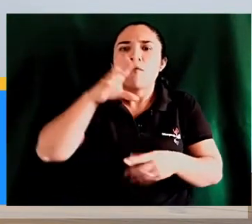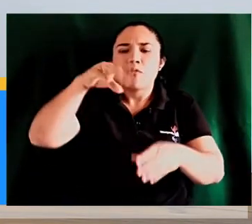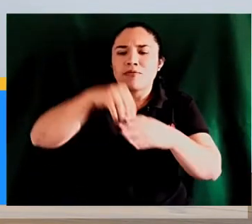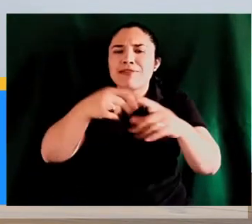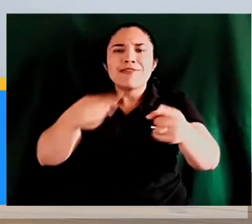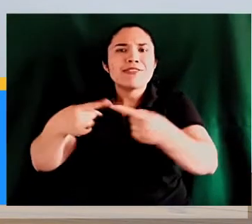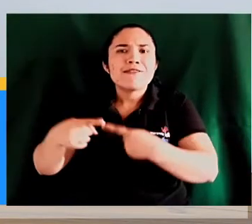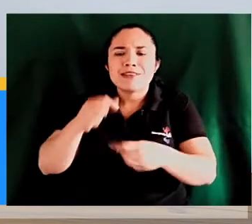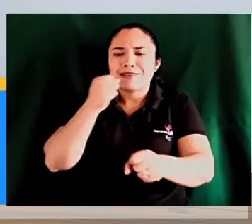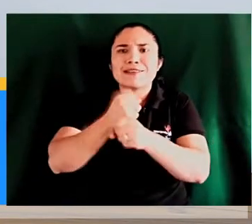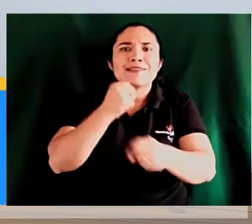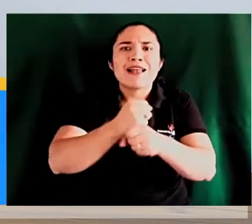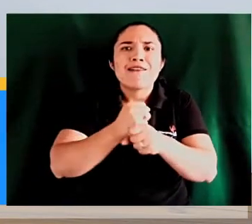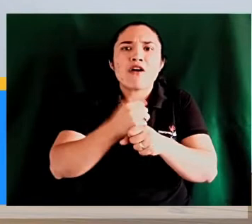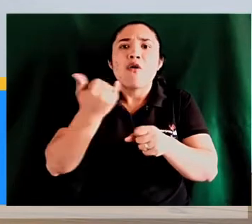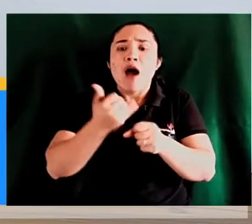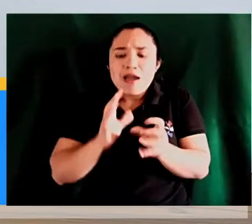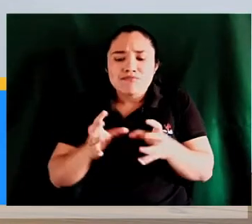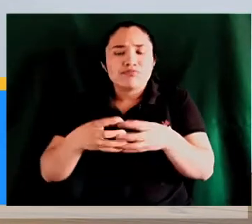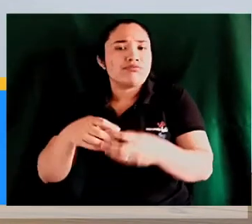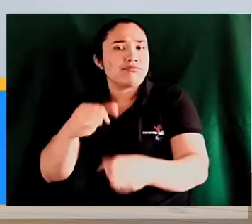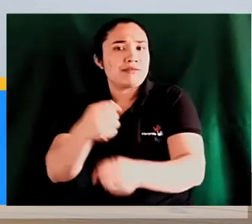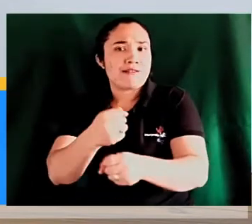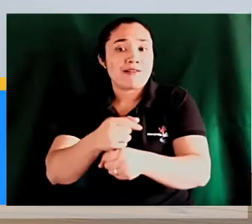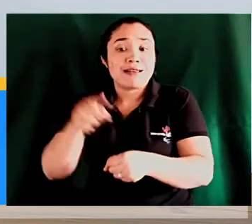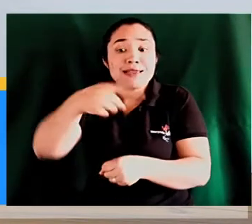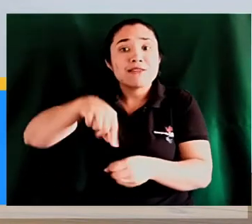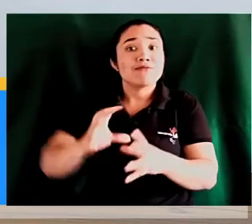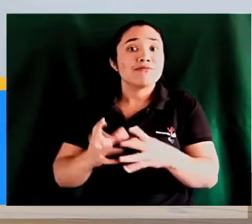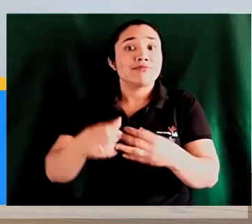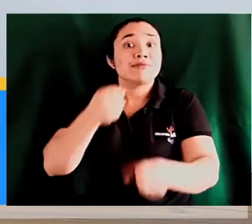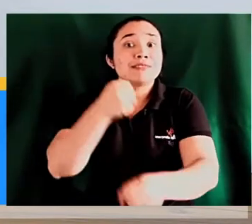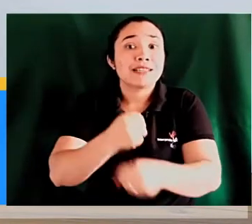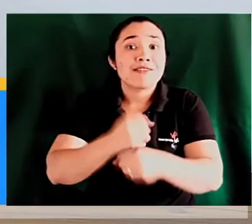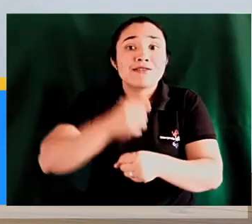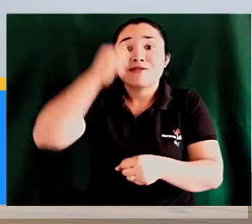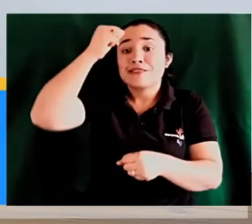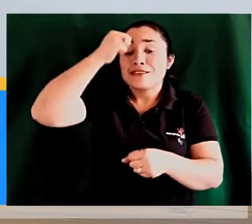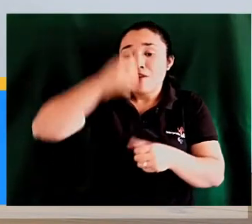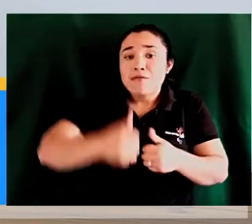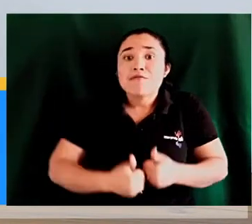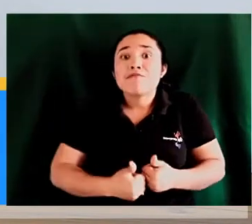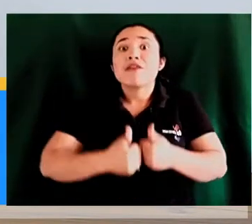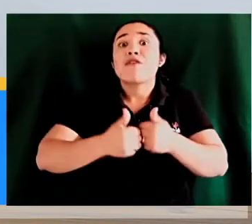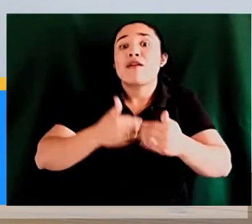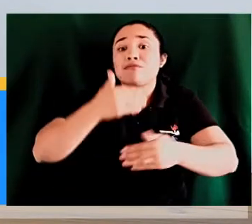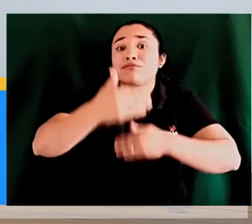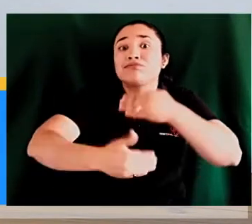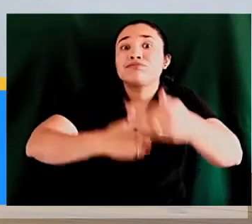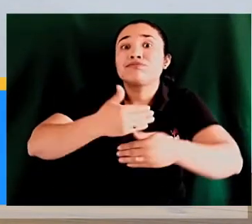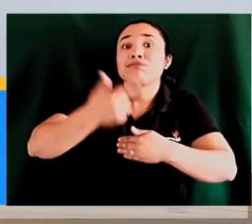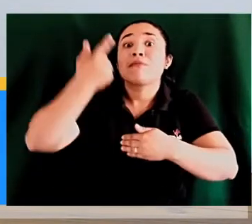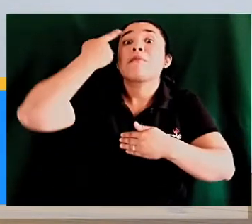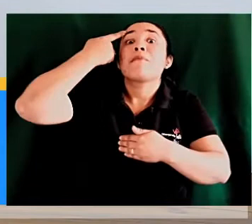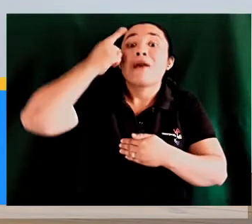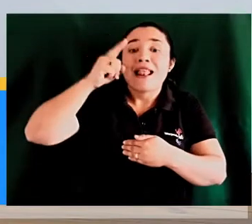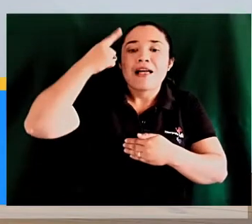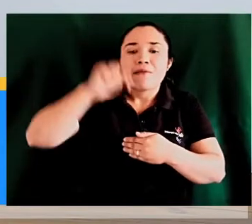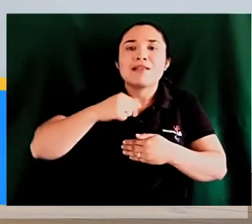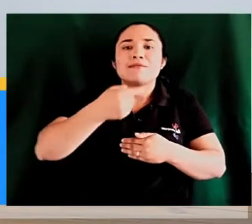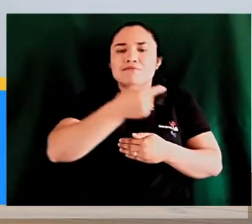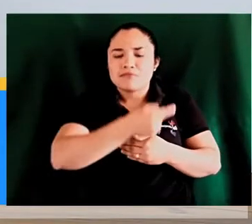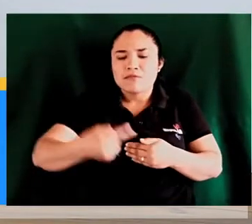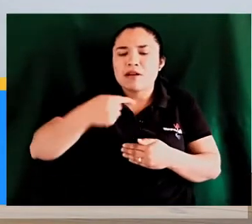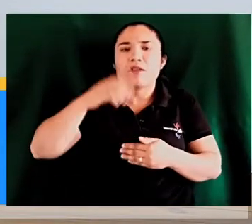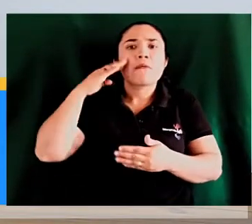emprendedurismo y el de erez eeuu se conforman equipos de trabajo y esos equipos de trabajo con el asesoramiento de un profesor van